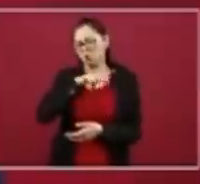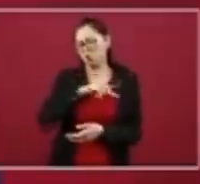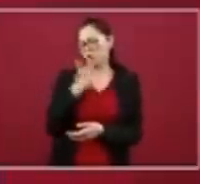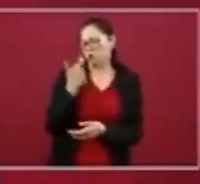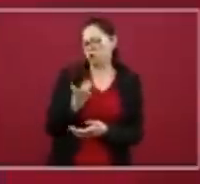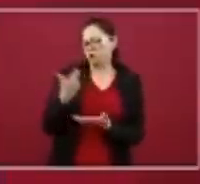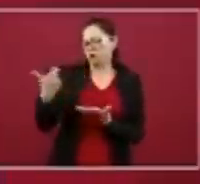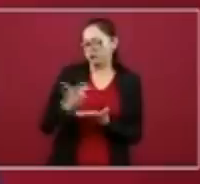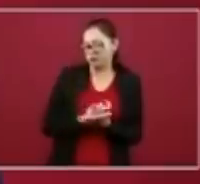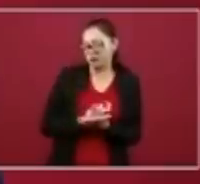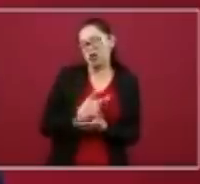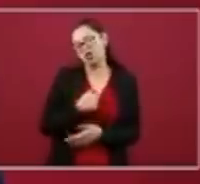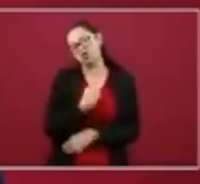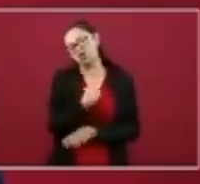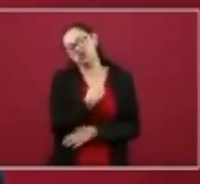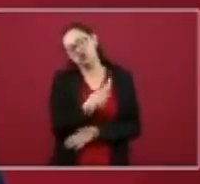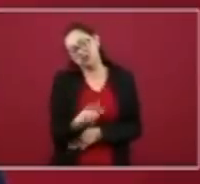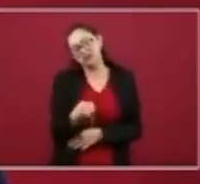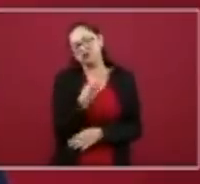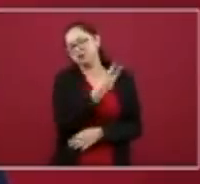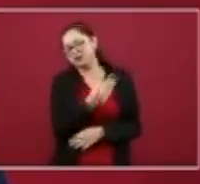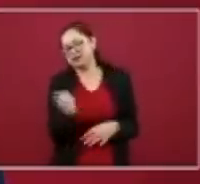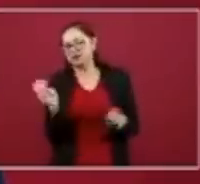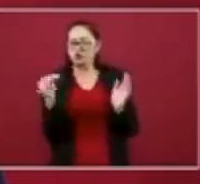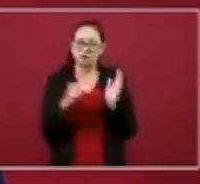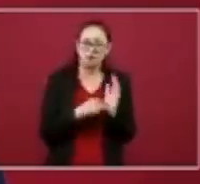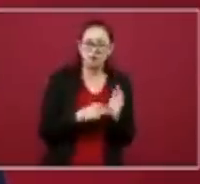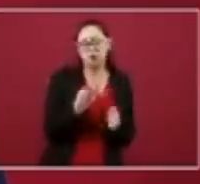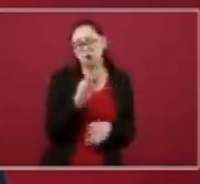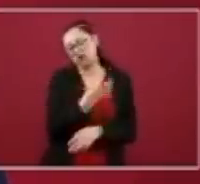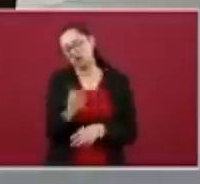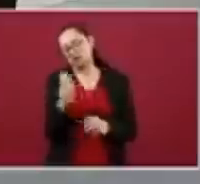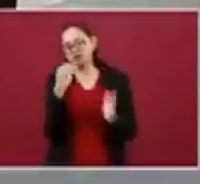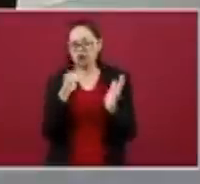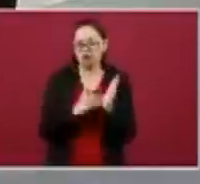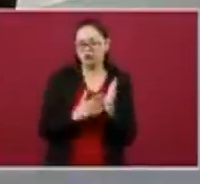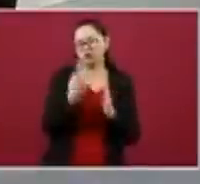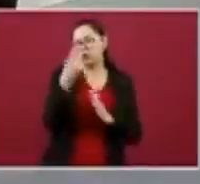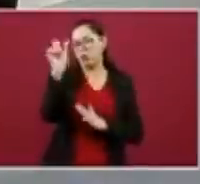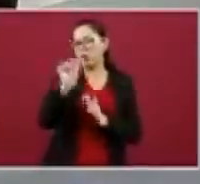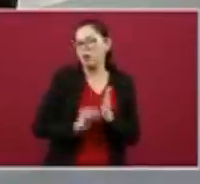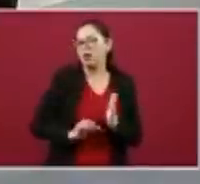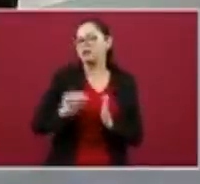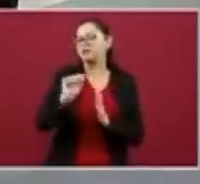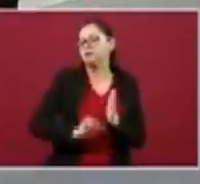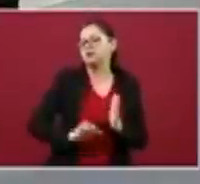siempre de 200, 300 mil, 400 mil pesos mensuales.